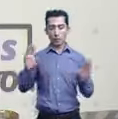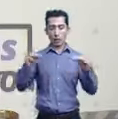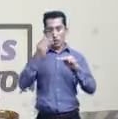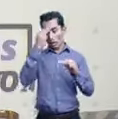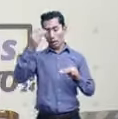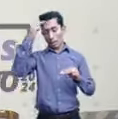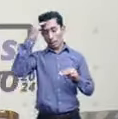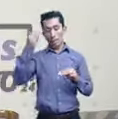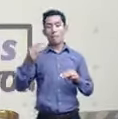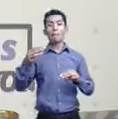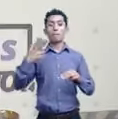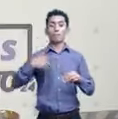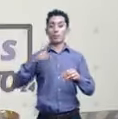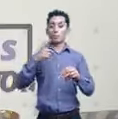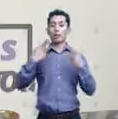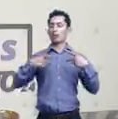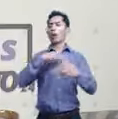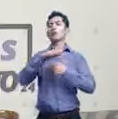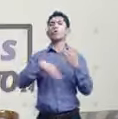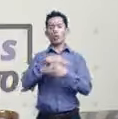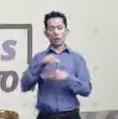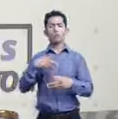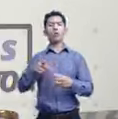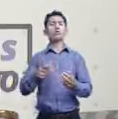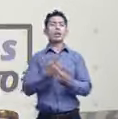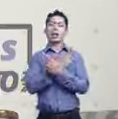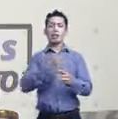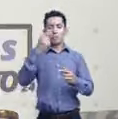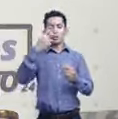todos las personas que quieran, puedan emprender